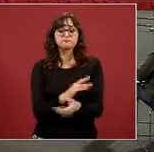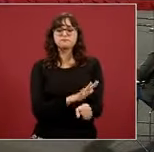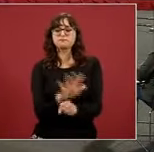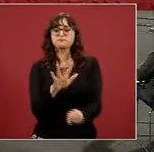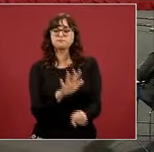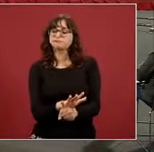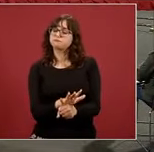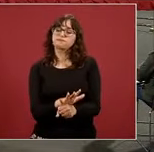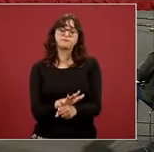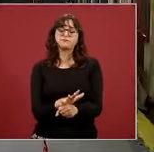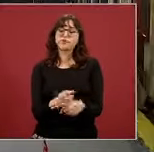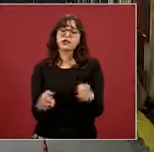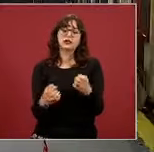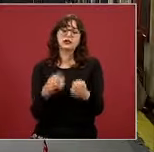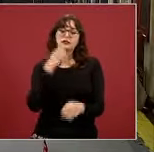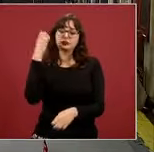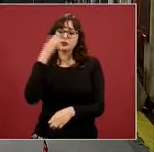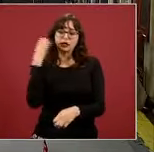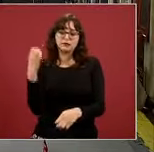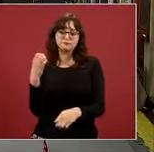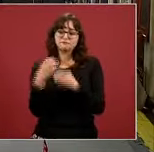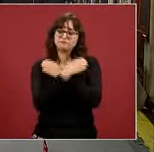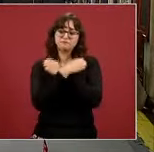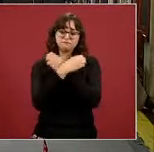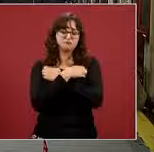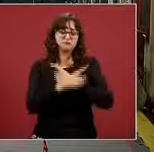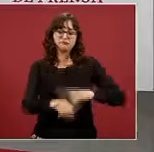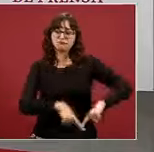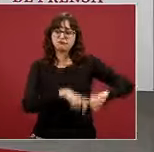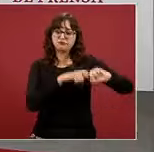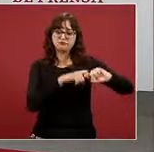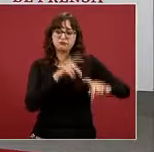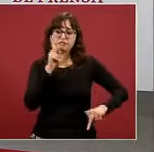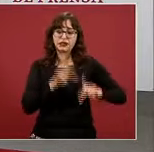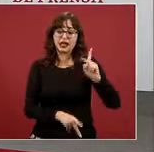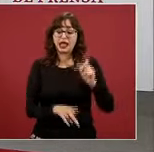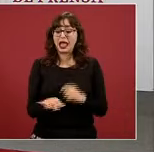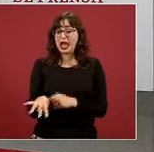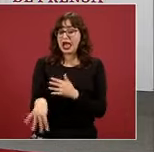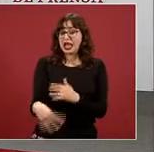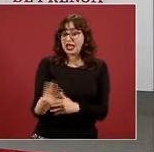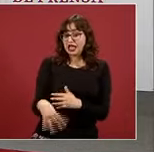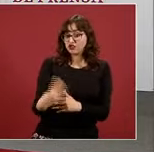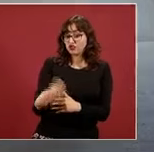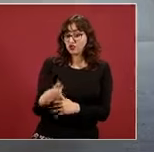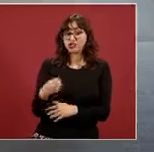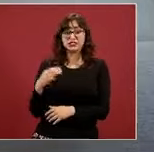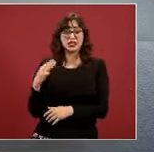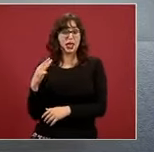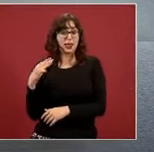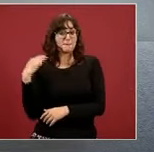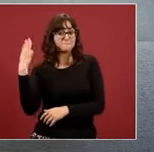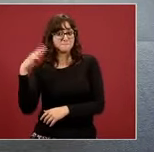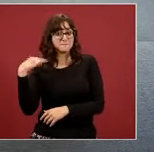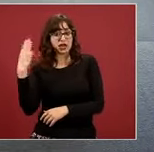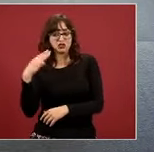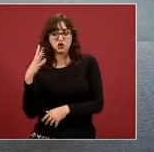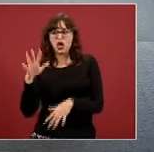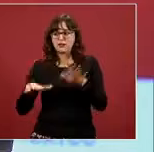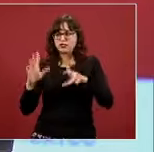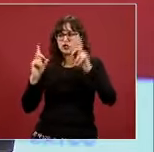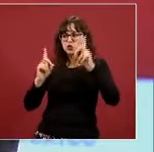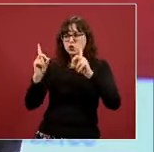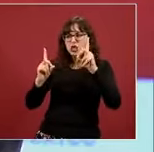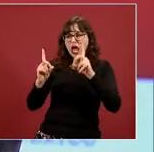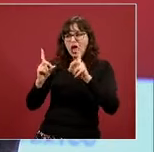ese momento, 14 de marzo, que no se nos olvide, cuando también surgen las conversaciones de qué tan tempranamente actuó México, 14